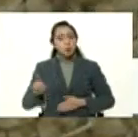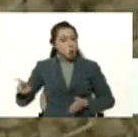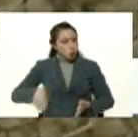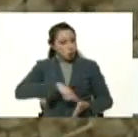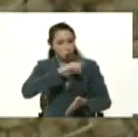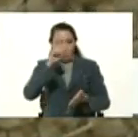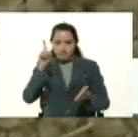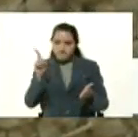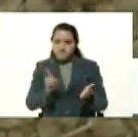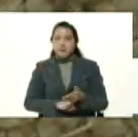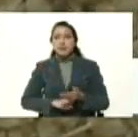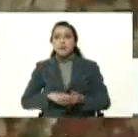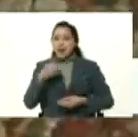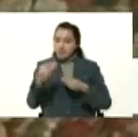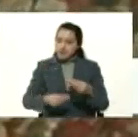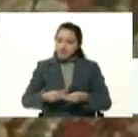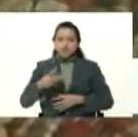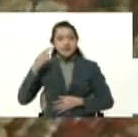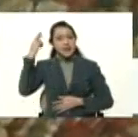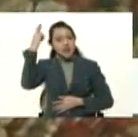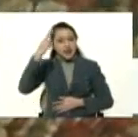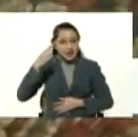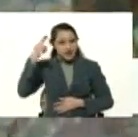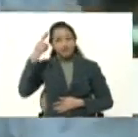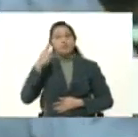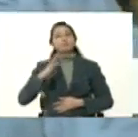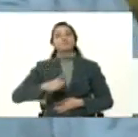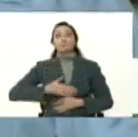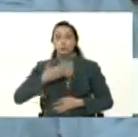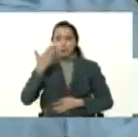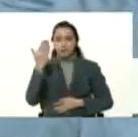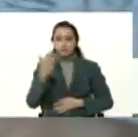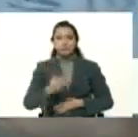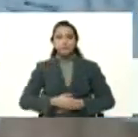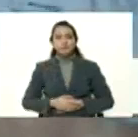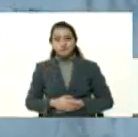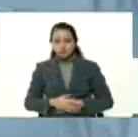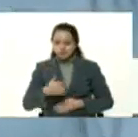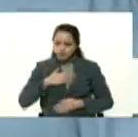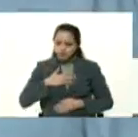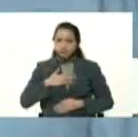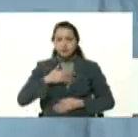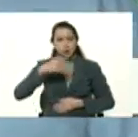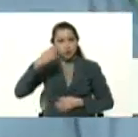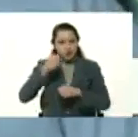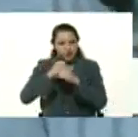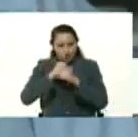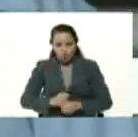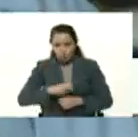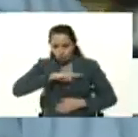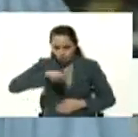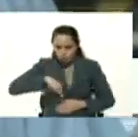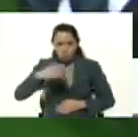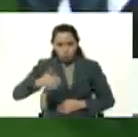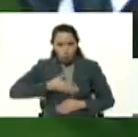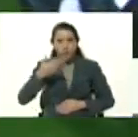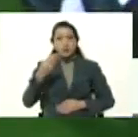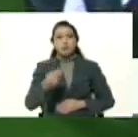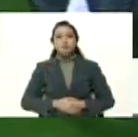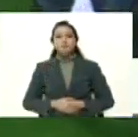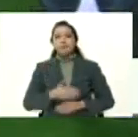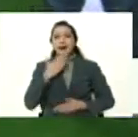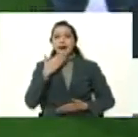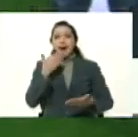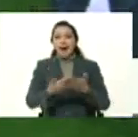completamente una realidad. Podemos hacerlo. Me consta y estoy seguro de que podemos hacerlo, señor presidente. Muchas